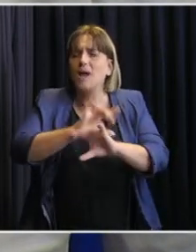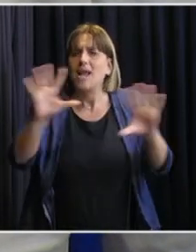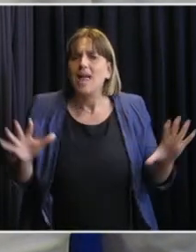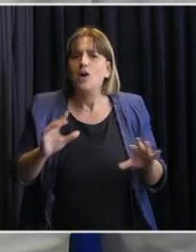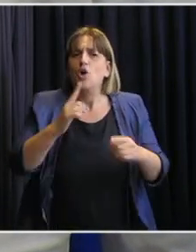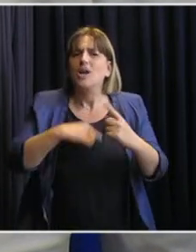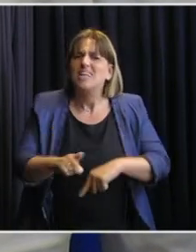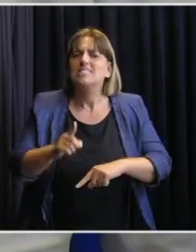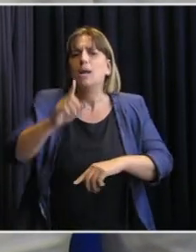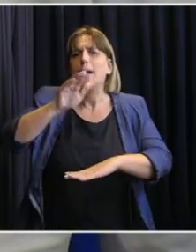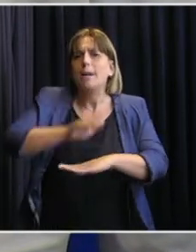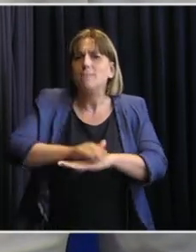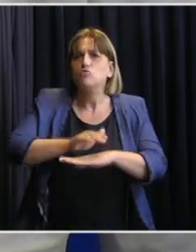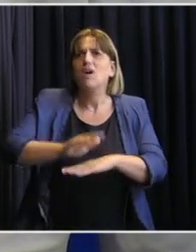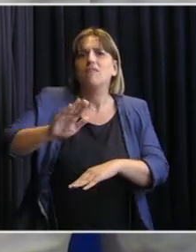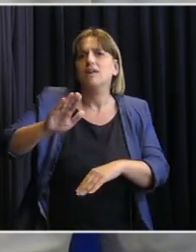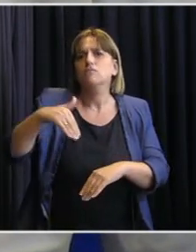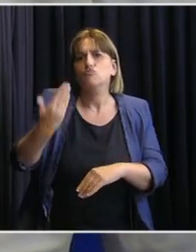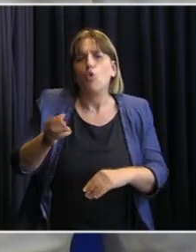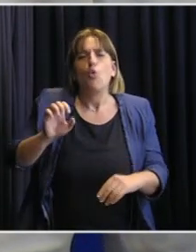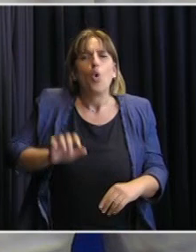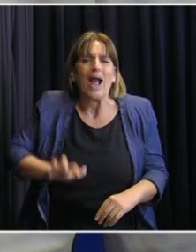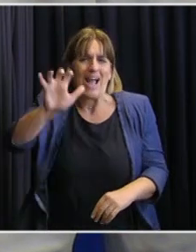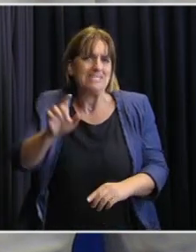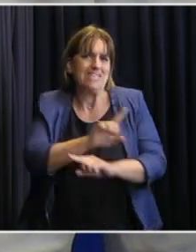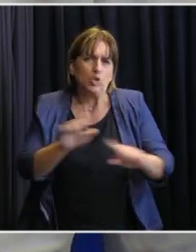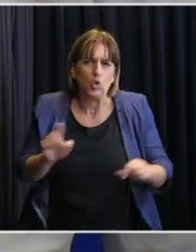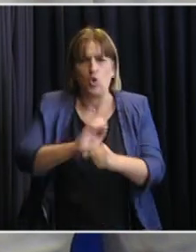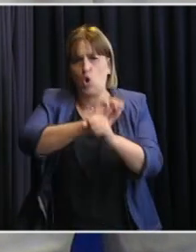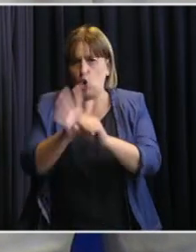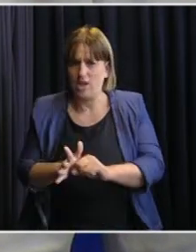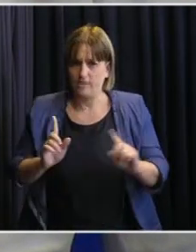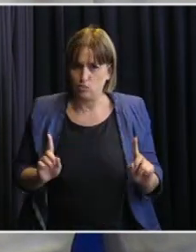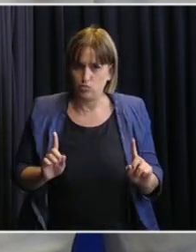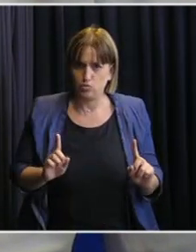la ubican en un factor externo al virus del cual estamos